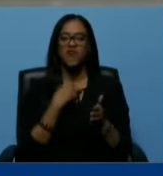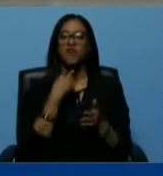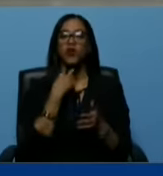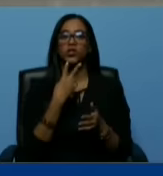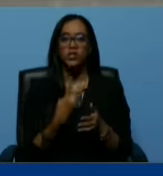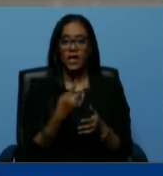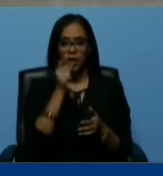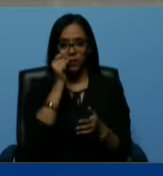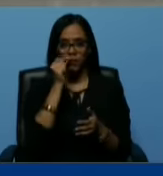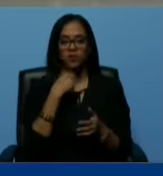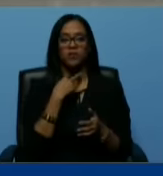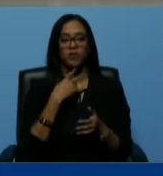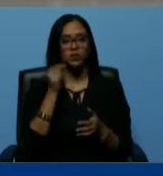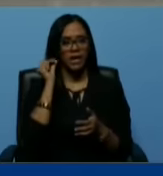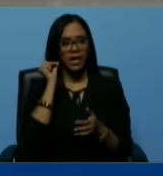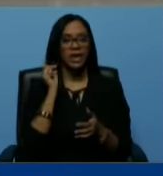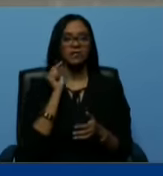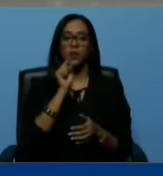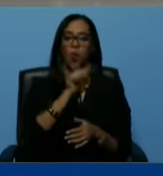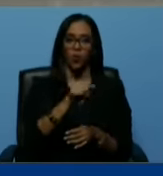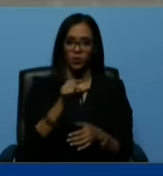voceras. Ustedes,